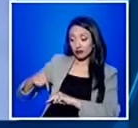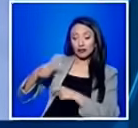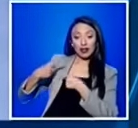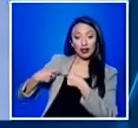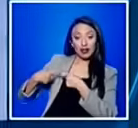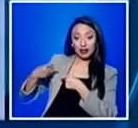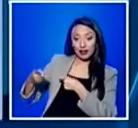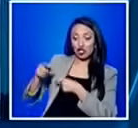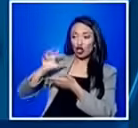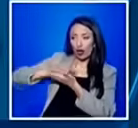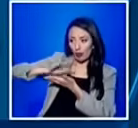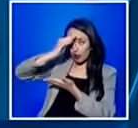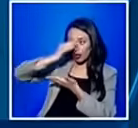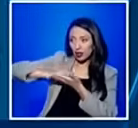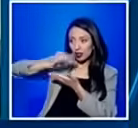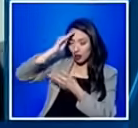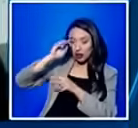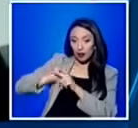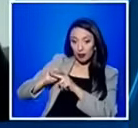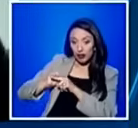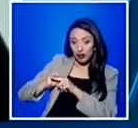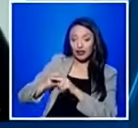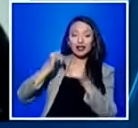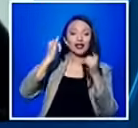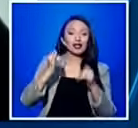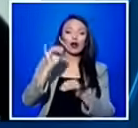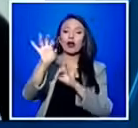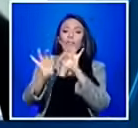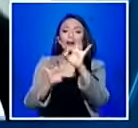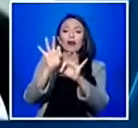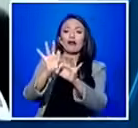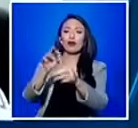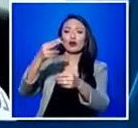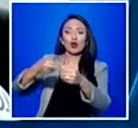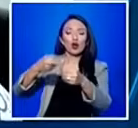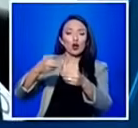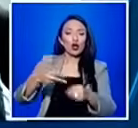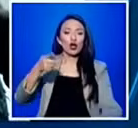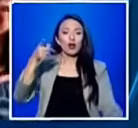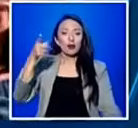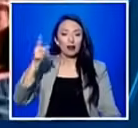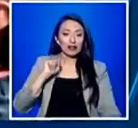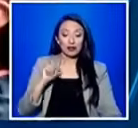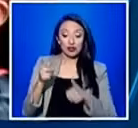en la Vicentina, en la capital, y ha tenido una brillante participación en su